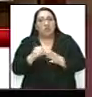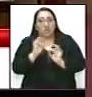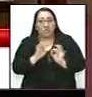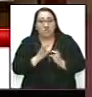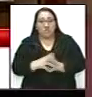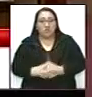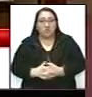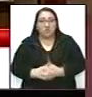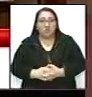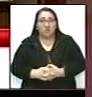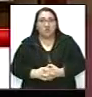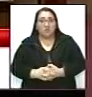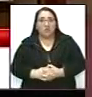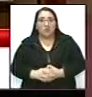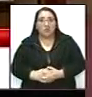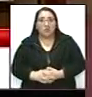mismos.